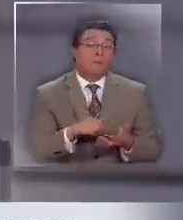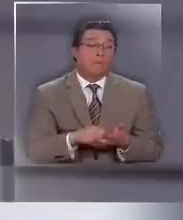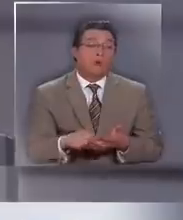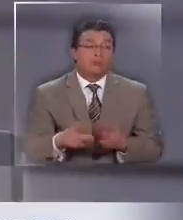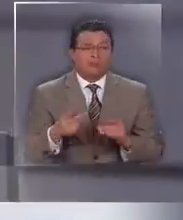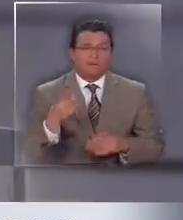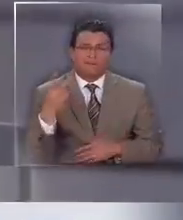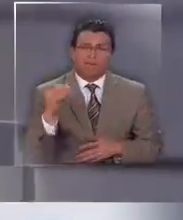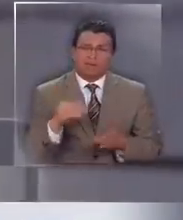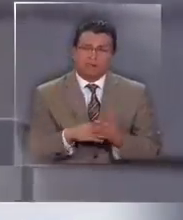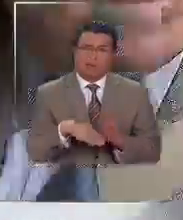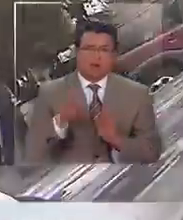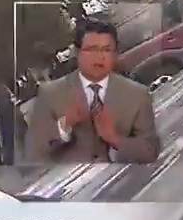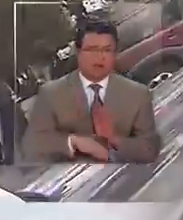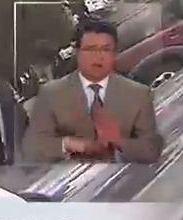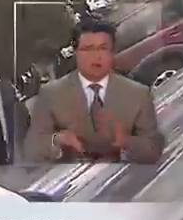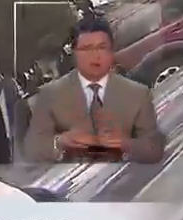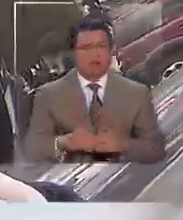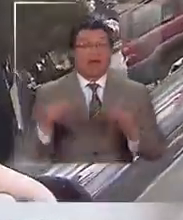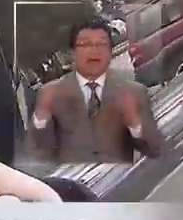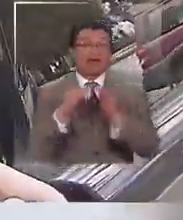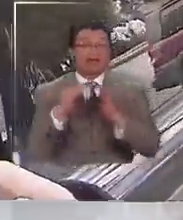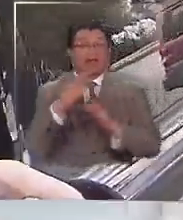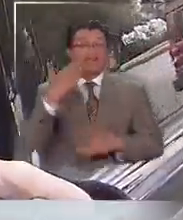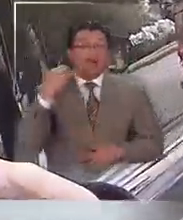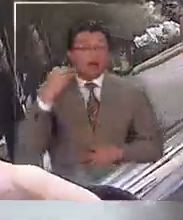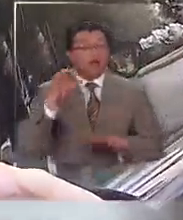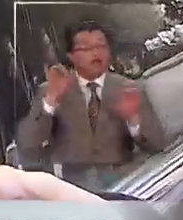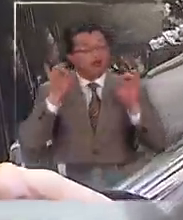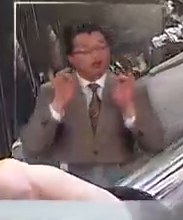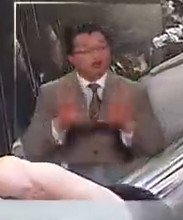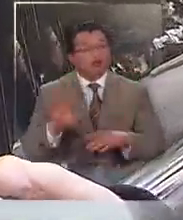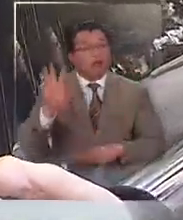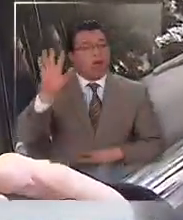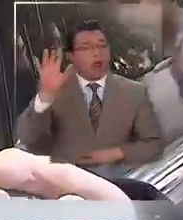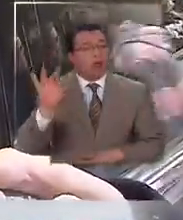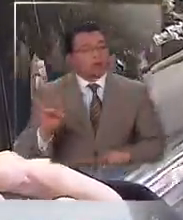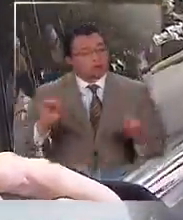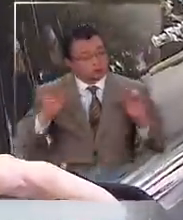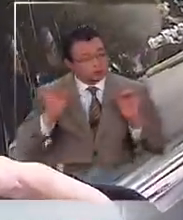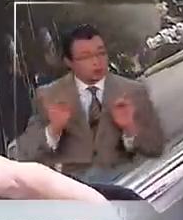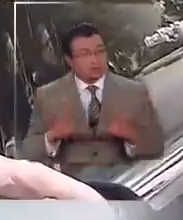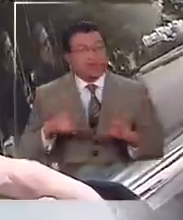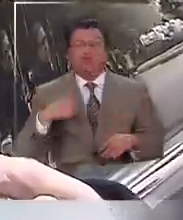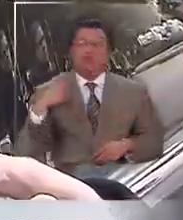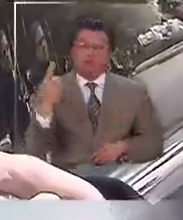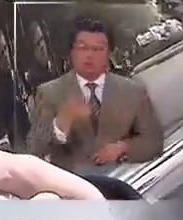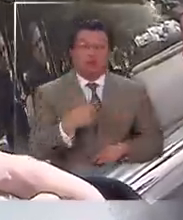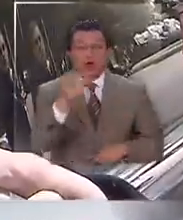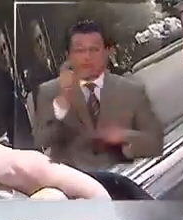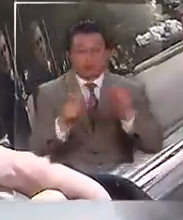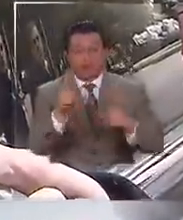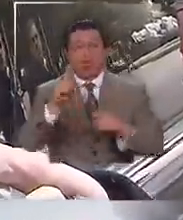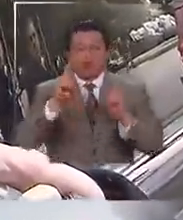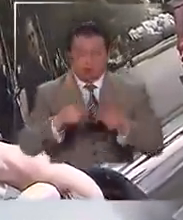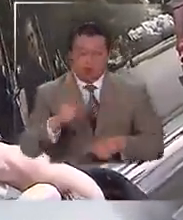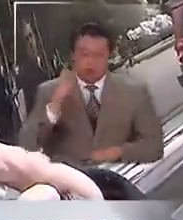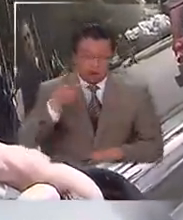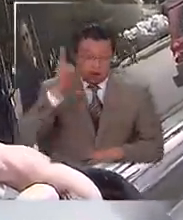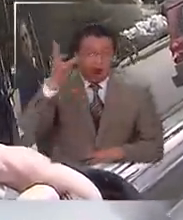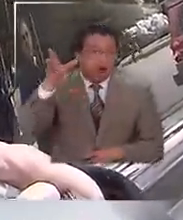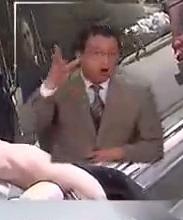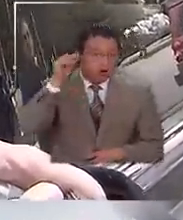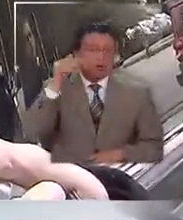Unos 20 mil pesos, una cosa así. Casablanca se caracteriza, y las instrucciones que están dadas acá, es que toda la gente tiene derecho a ser oída.